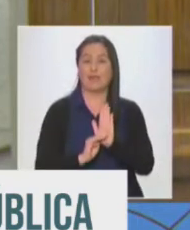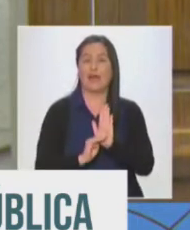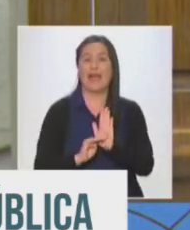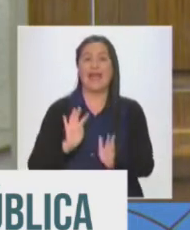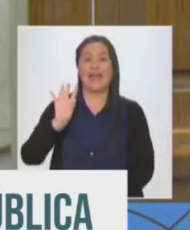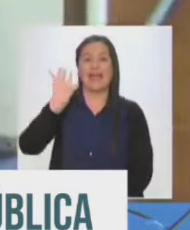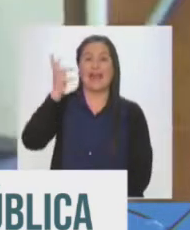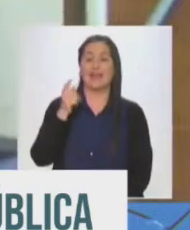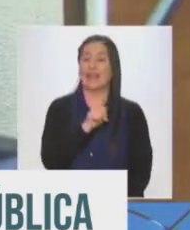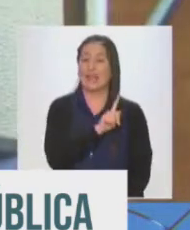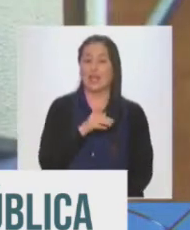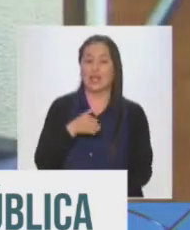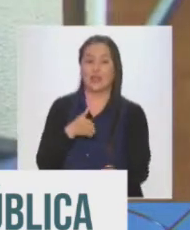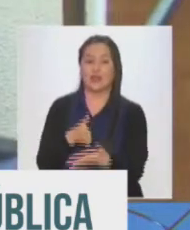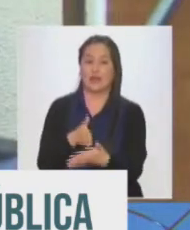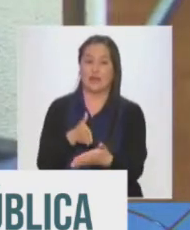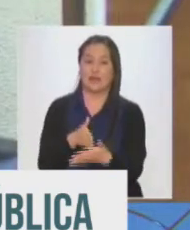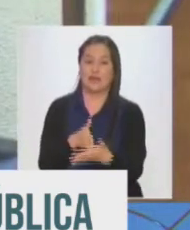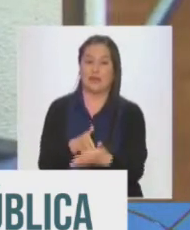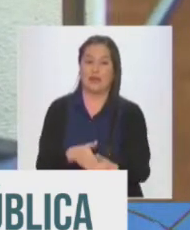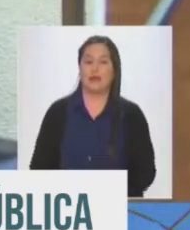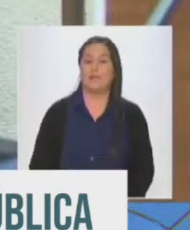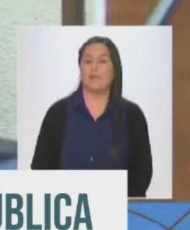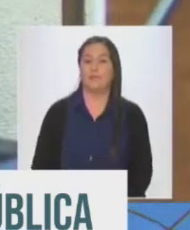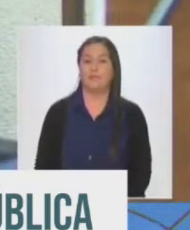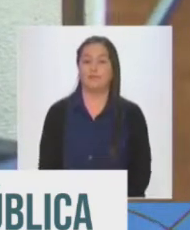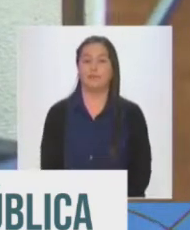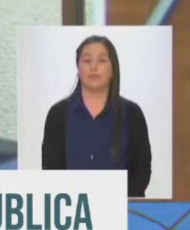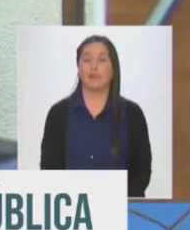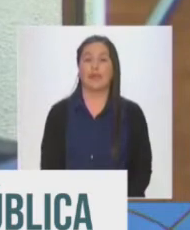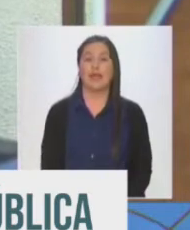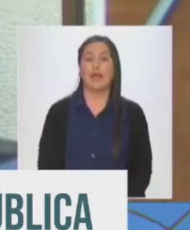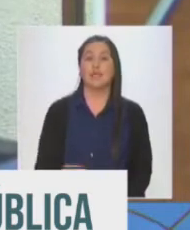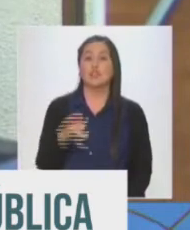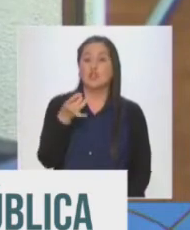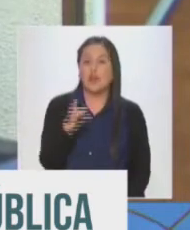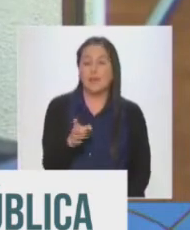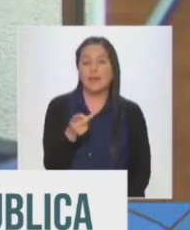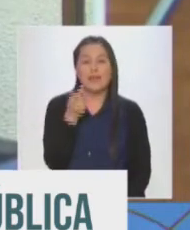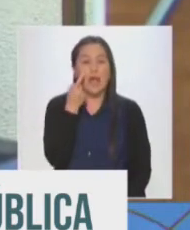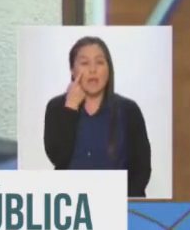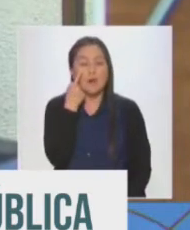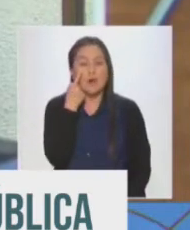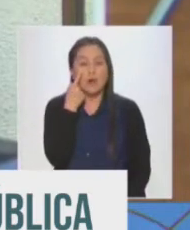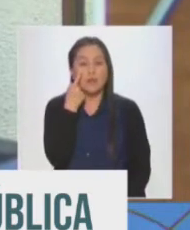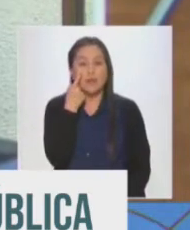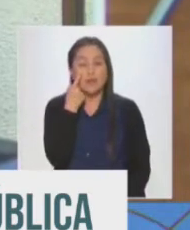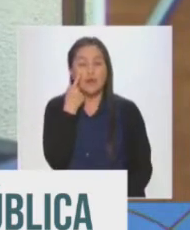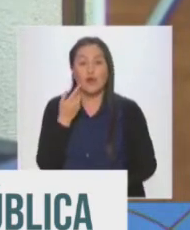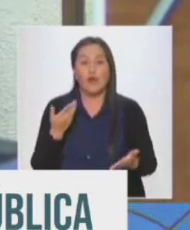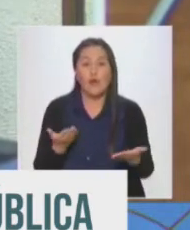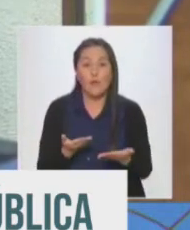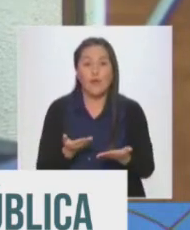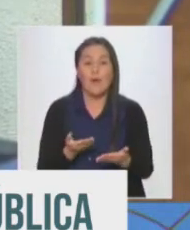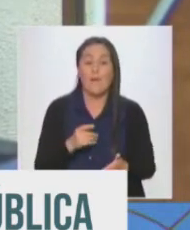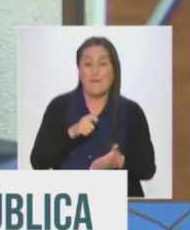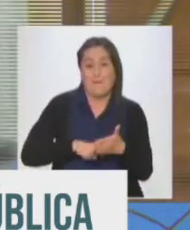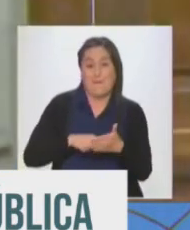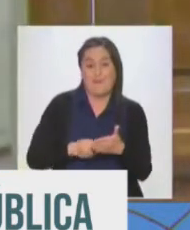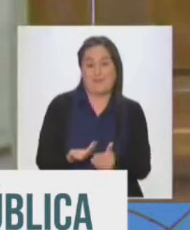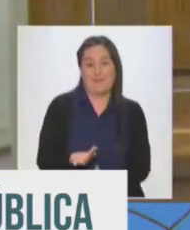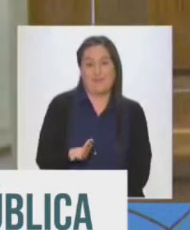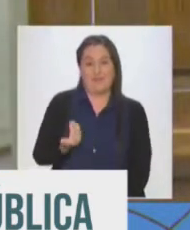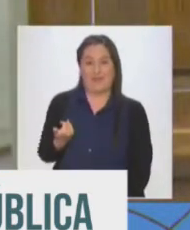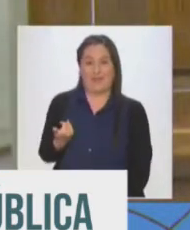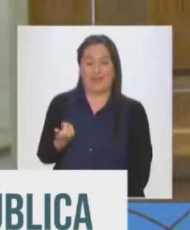ambiental que lo restringieron, cierro comillas. Lo cual, por cierto, solo hemos conocido hace unos meses.